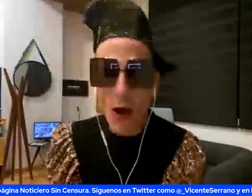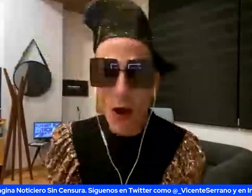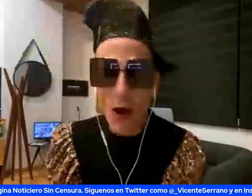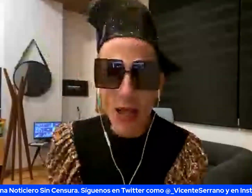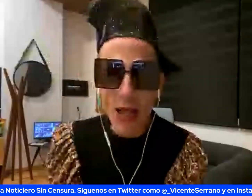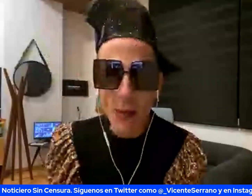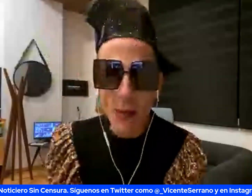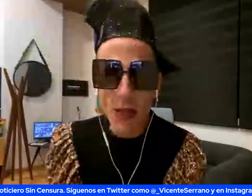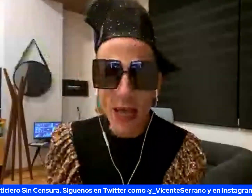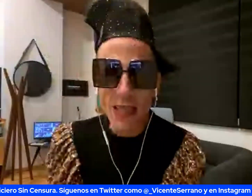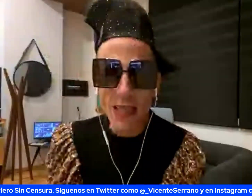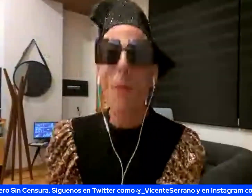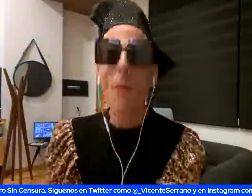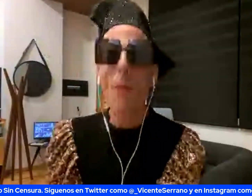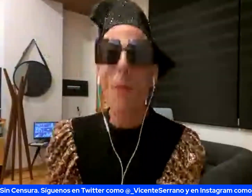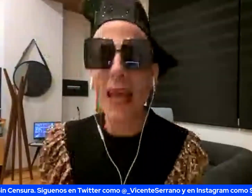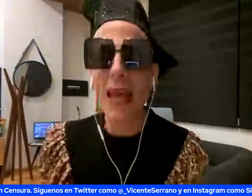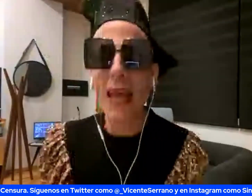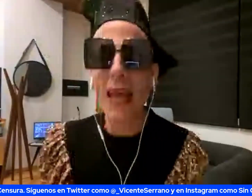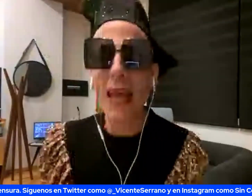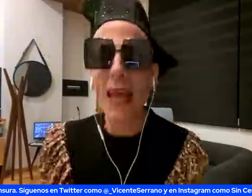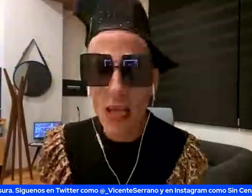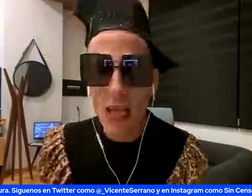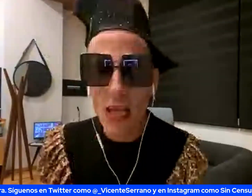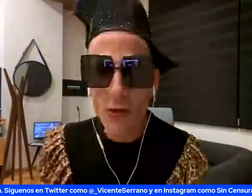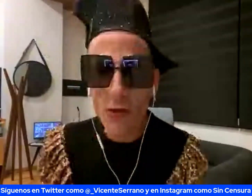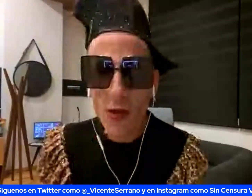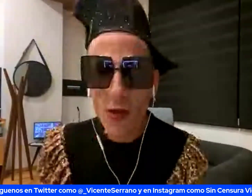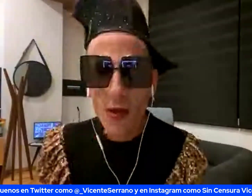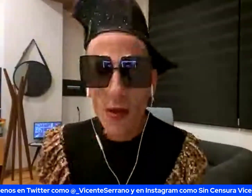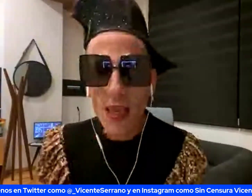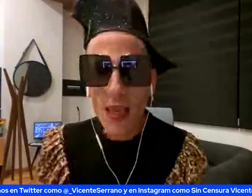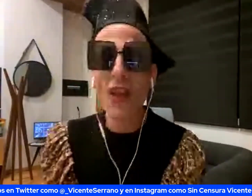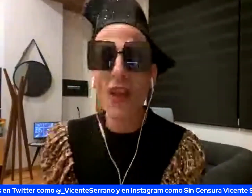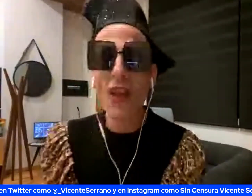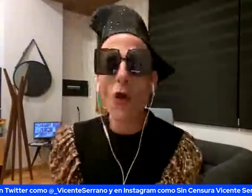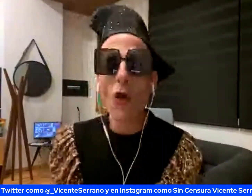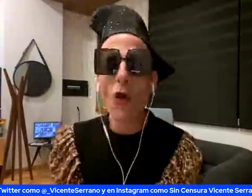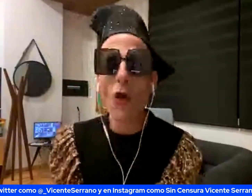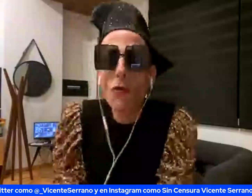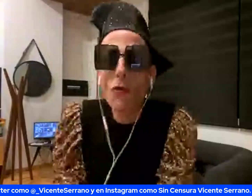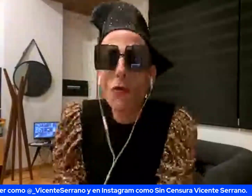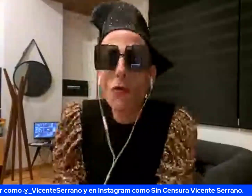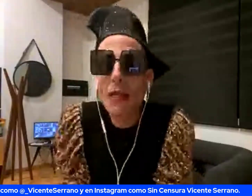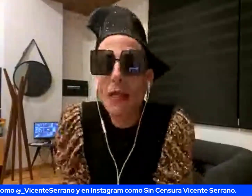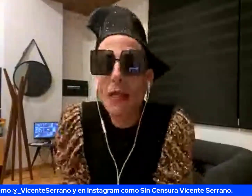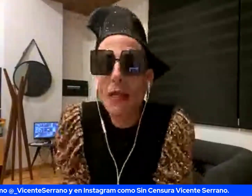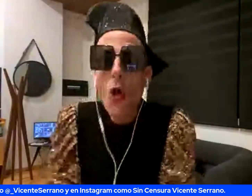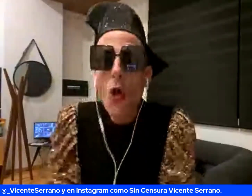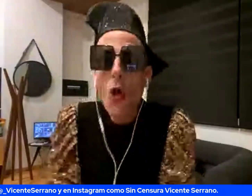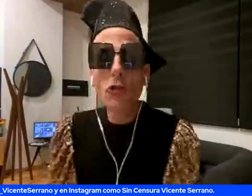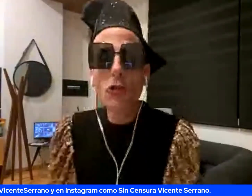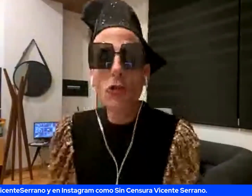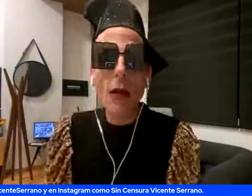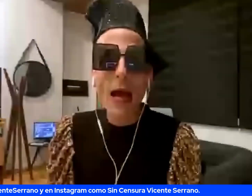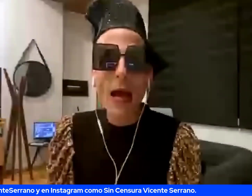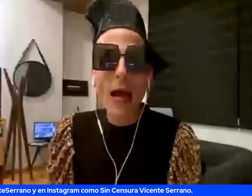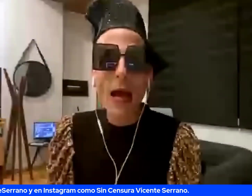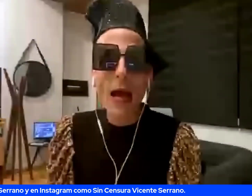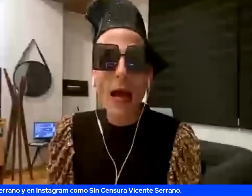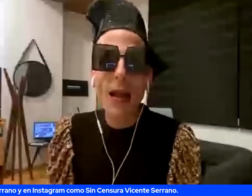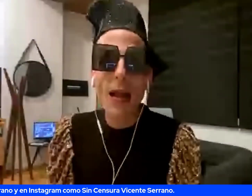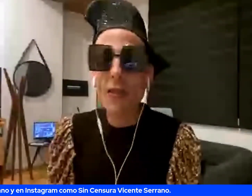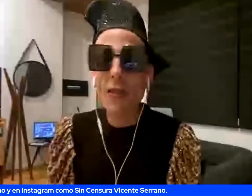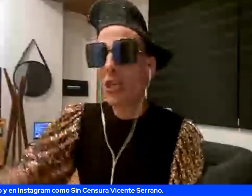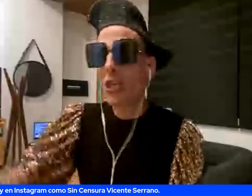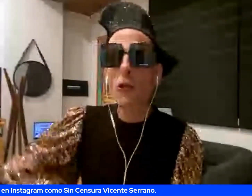Pongan el ejemplo de las farmacéuticas, pongan el ejemplo de los libros. Inflaban todo, por eso no alcanzaba el dinero. Construían una